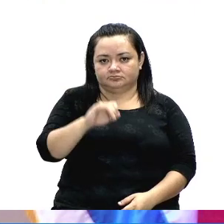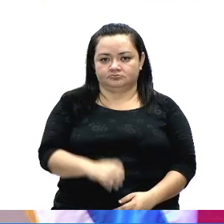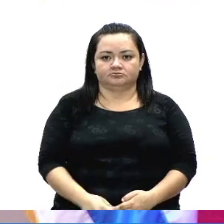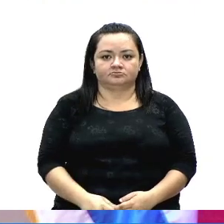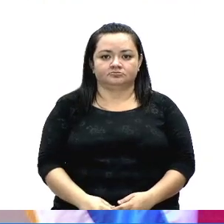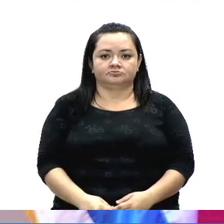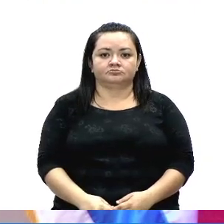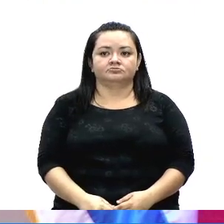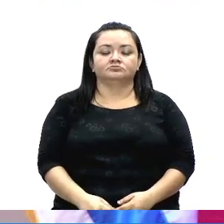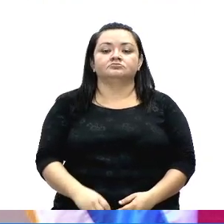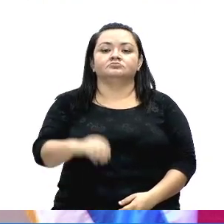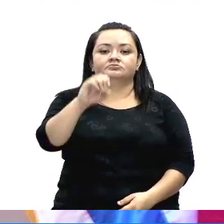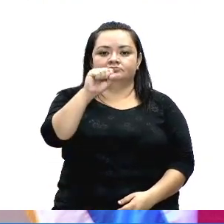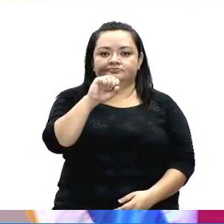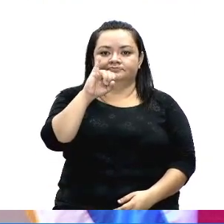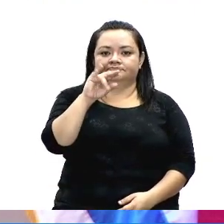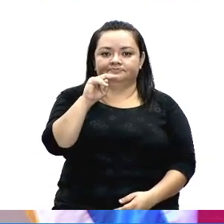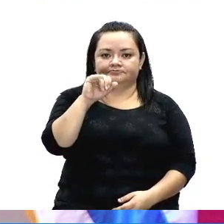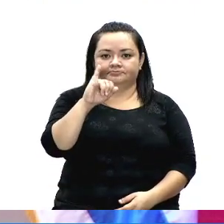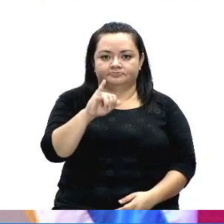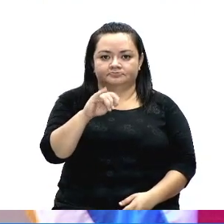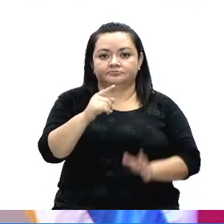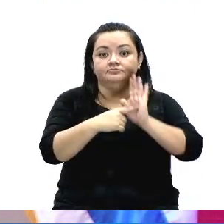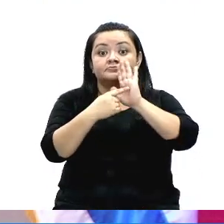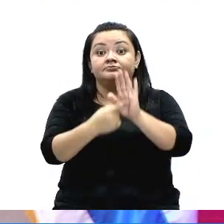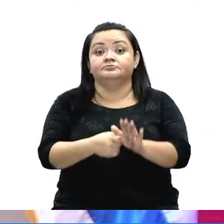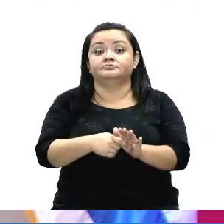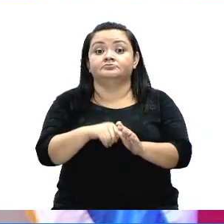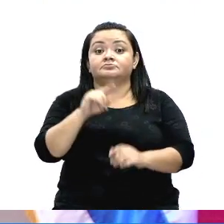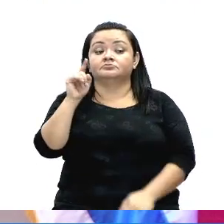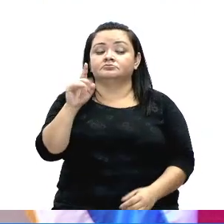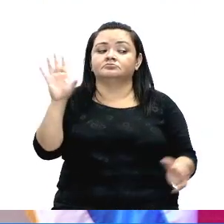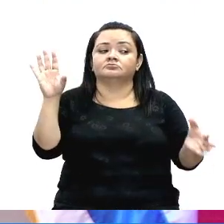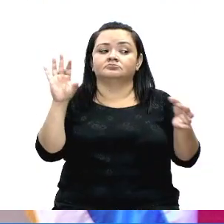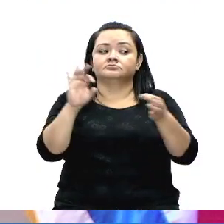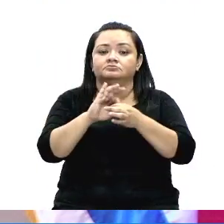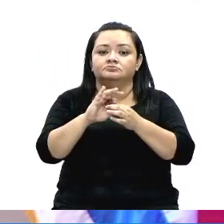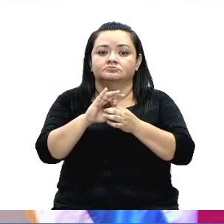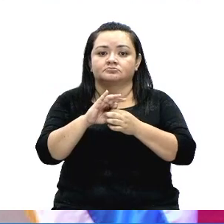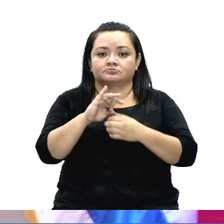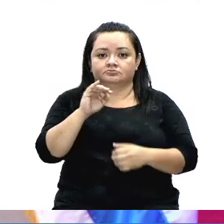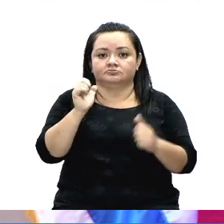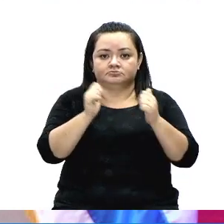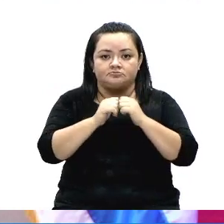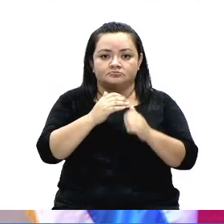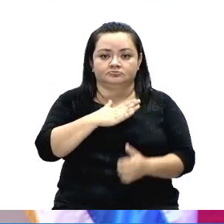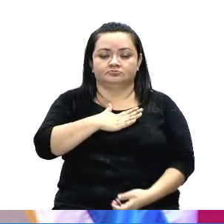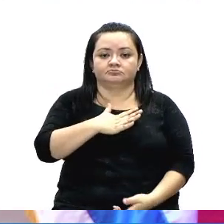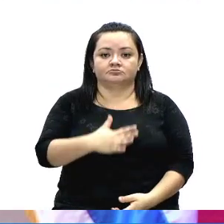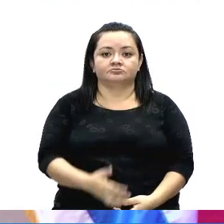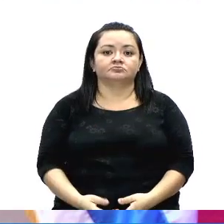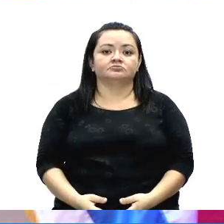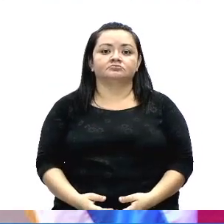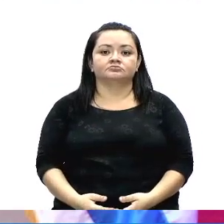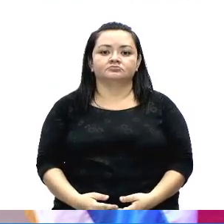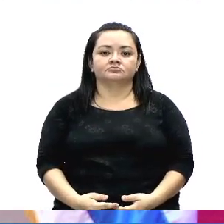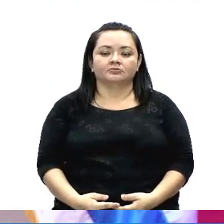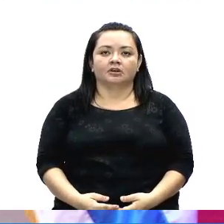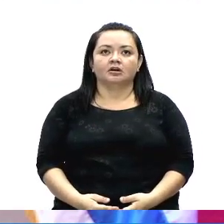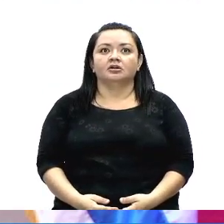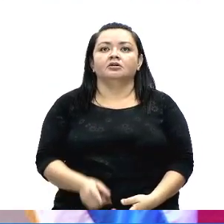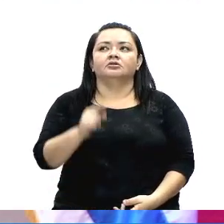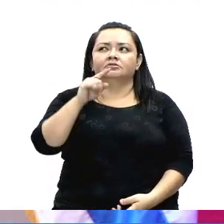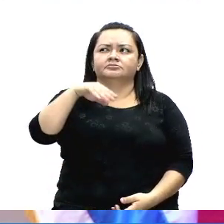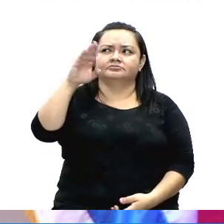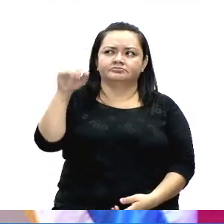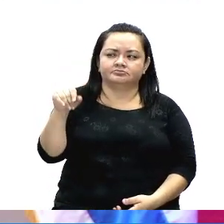s sinaí que va a representar tu cercanía conmigo s sin ahí